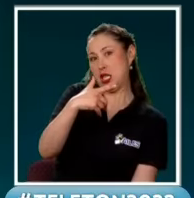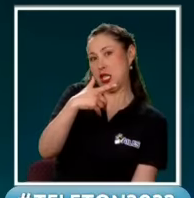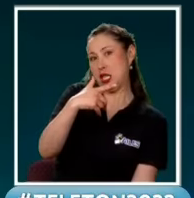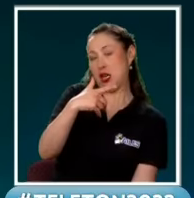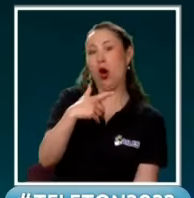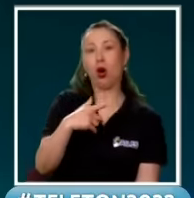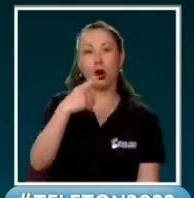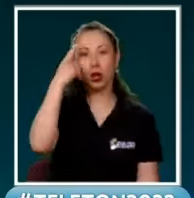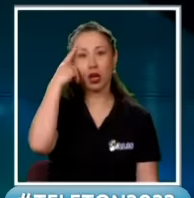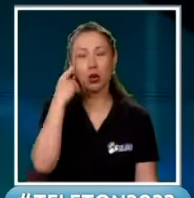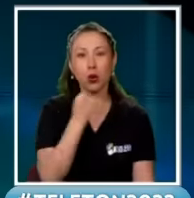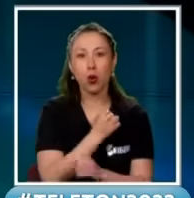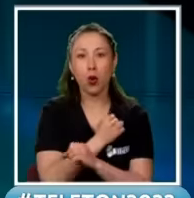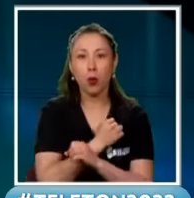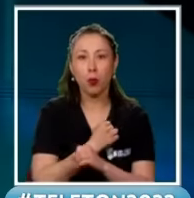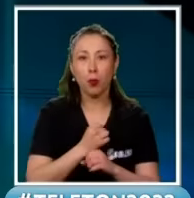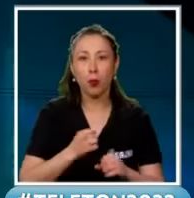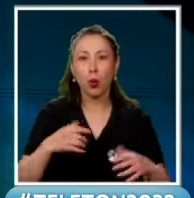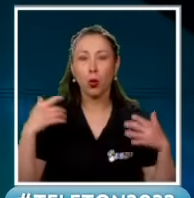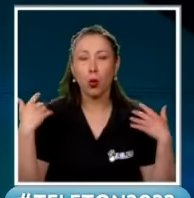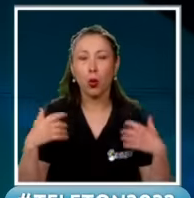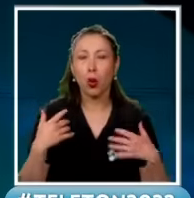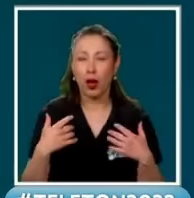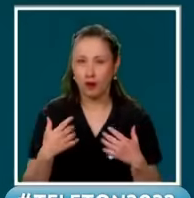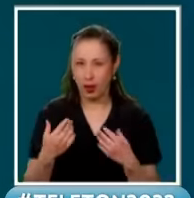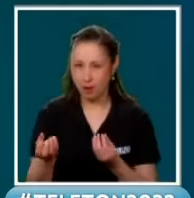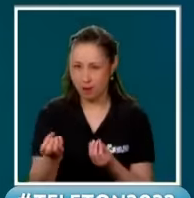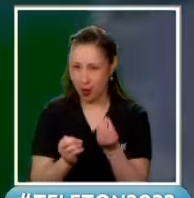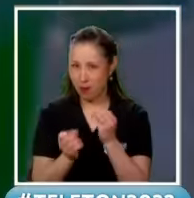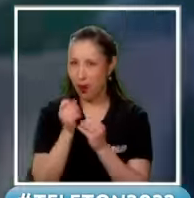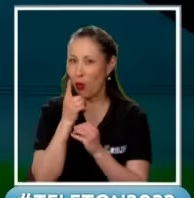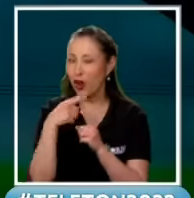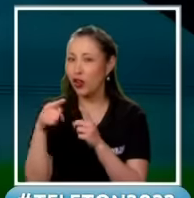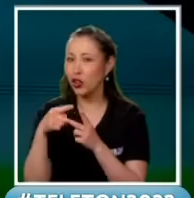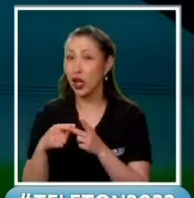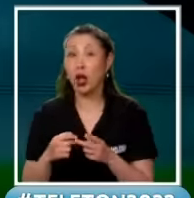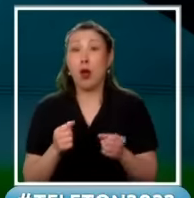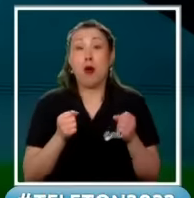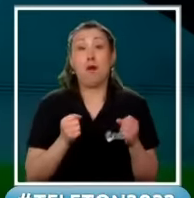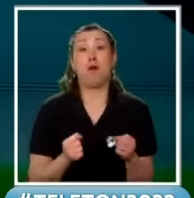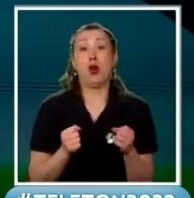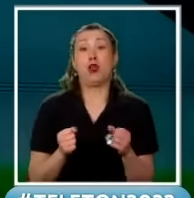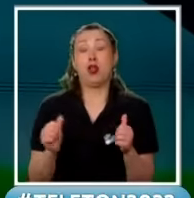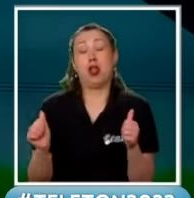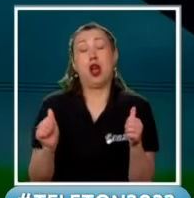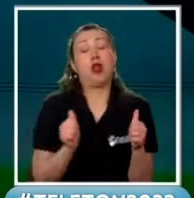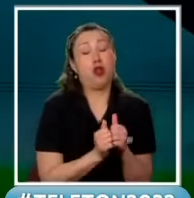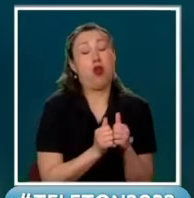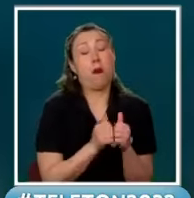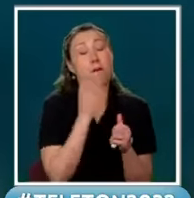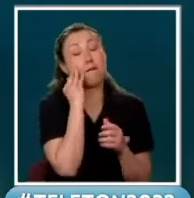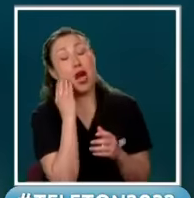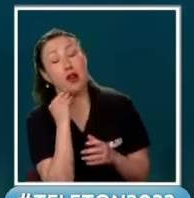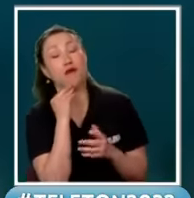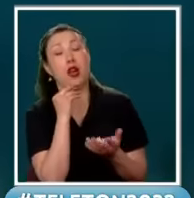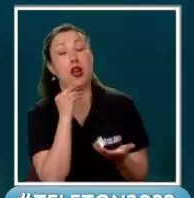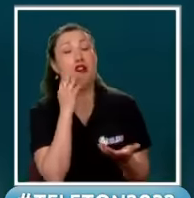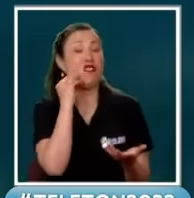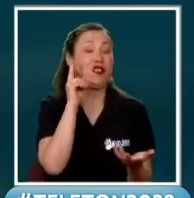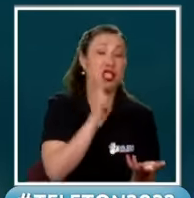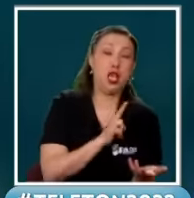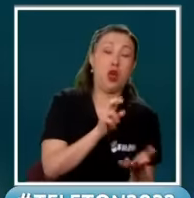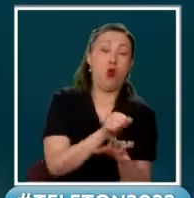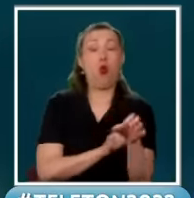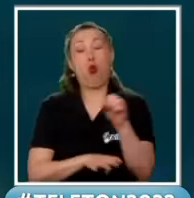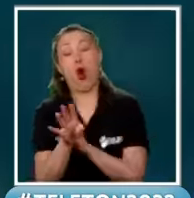No lo puedo creer, ¿cachai? ¿Qué más puedes hacer? Puedo estar con barba, sin barba, con guantes,